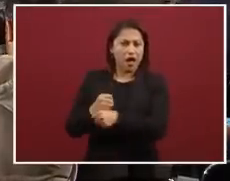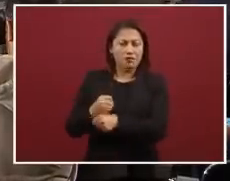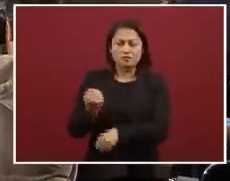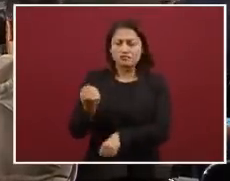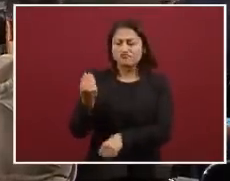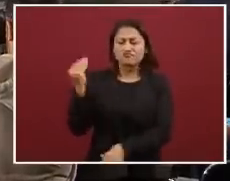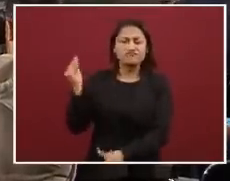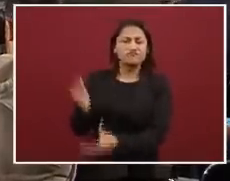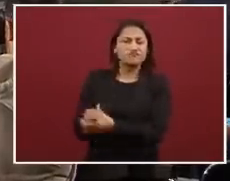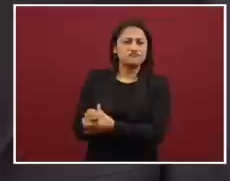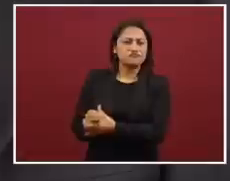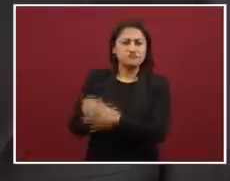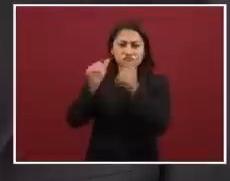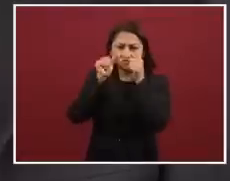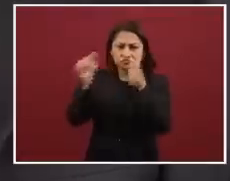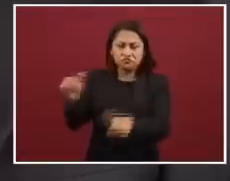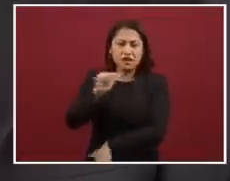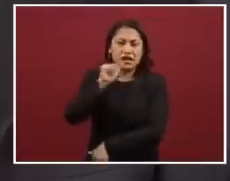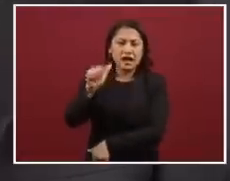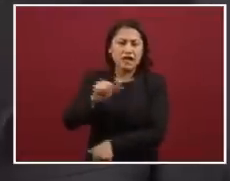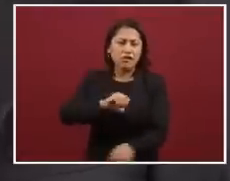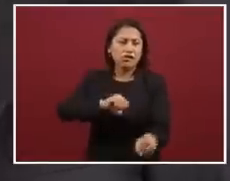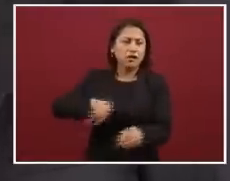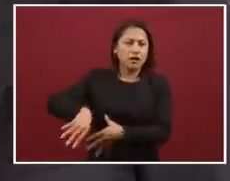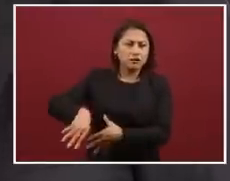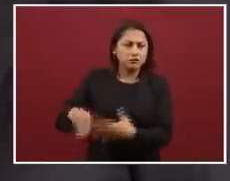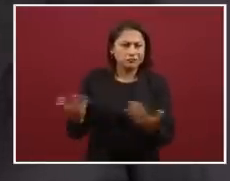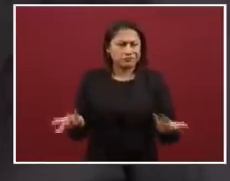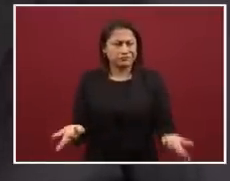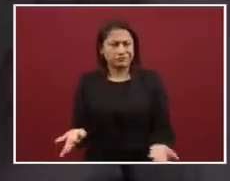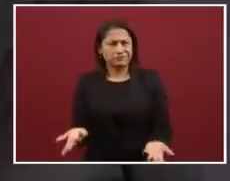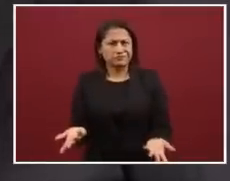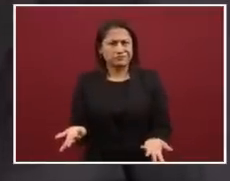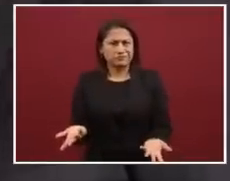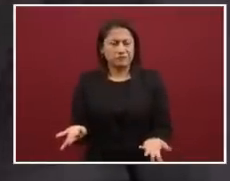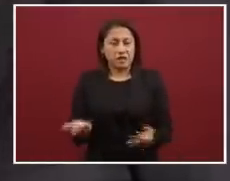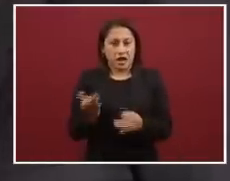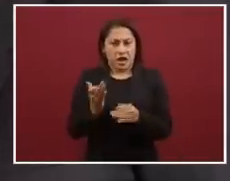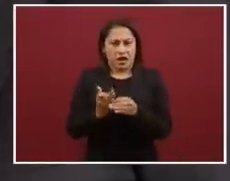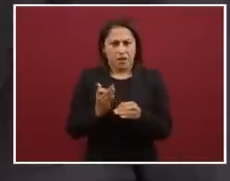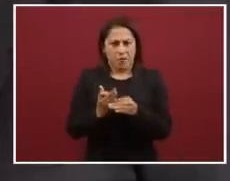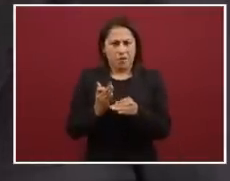se les ha abandonado. Por eso defendemos